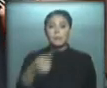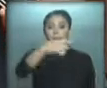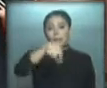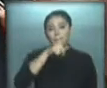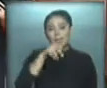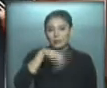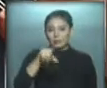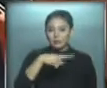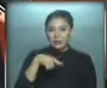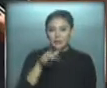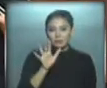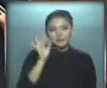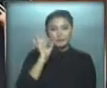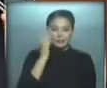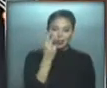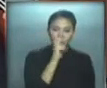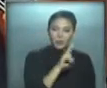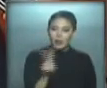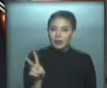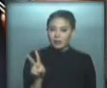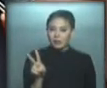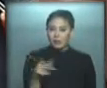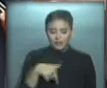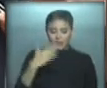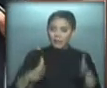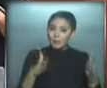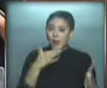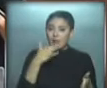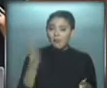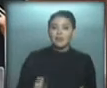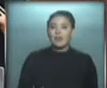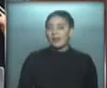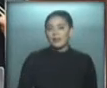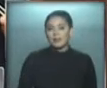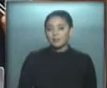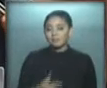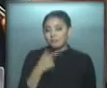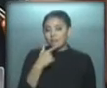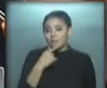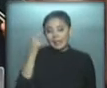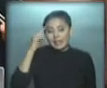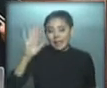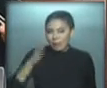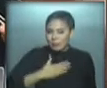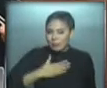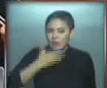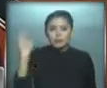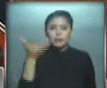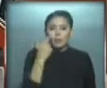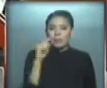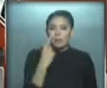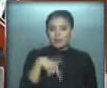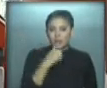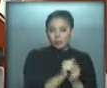creo, testigos presenciales de una etapa realmente, creo yo, histórica para la